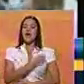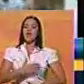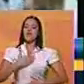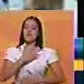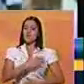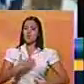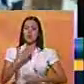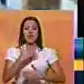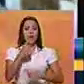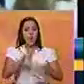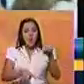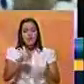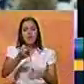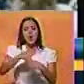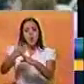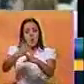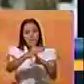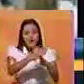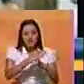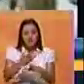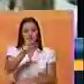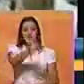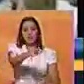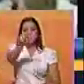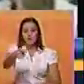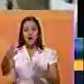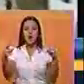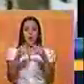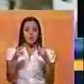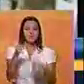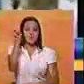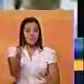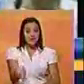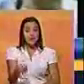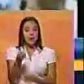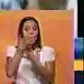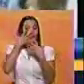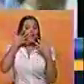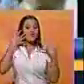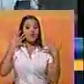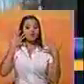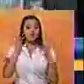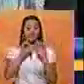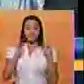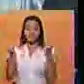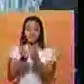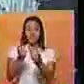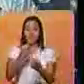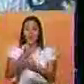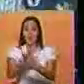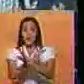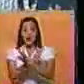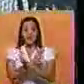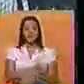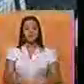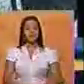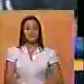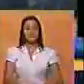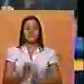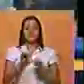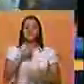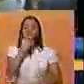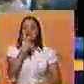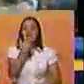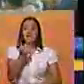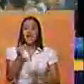muchas cosas, pude compartir, conocer muchas personas y también tuve pues el orgullo de jugar aquí en el Yankee Stadium. Este mítico estadio será